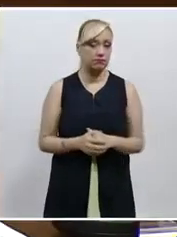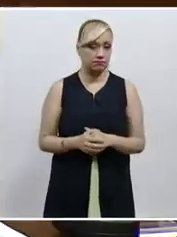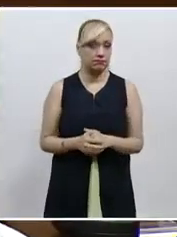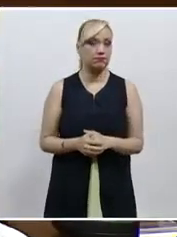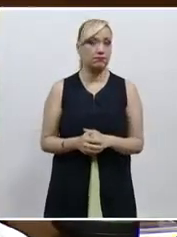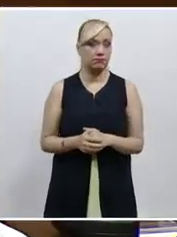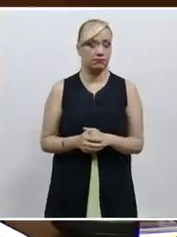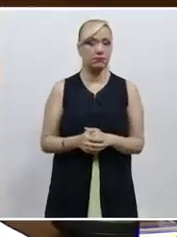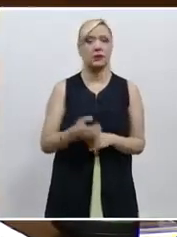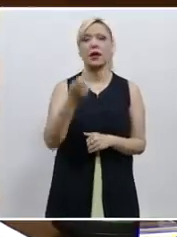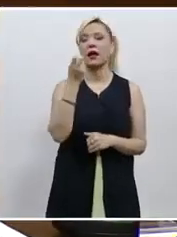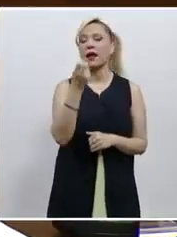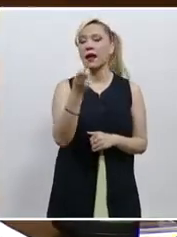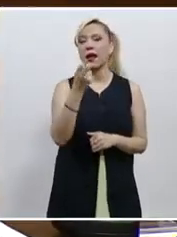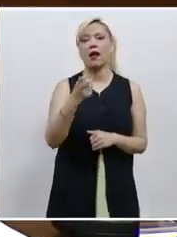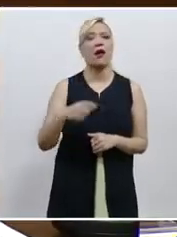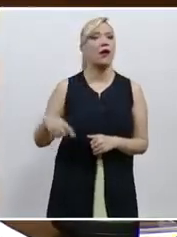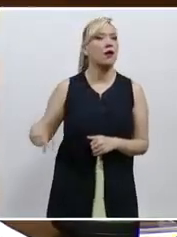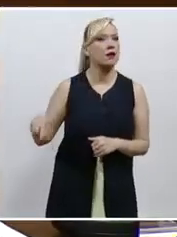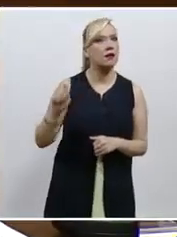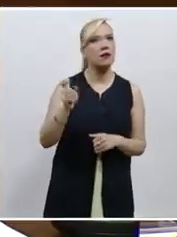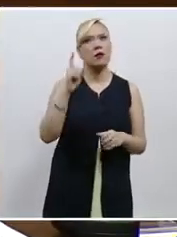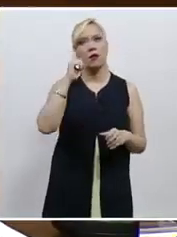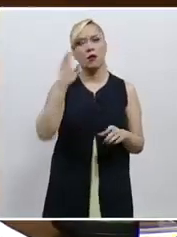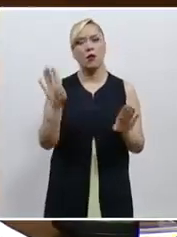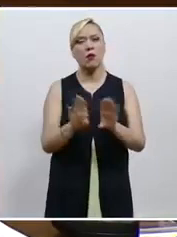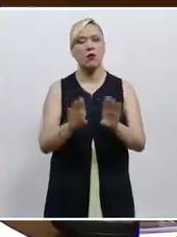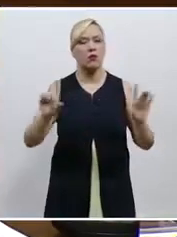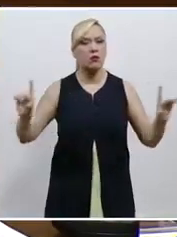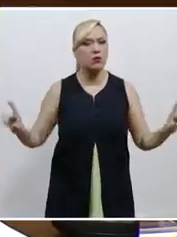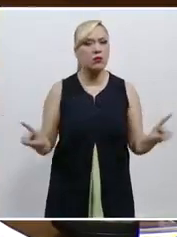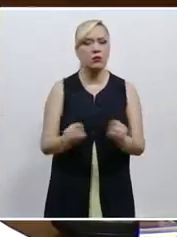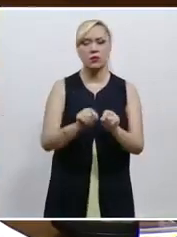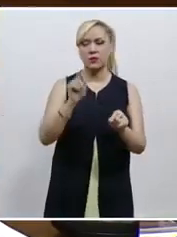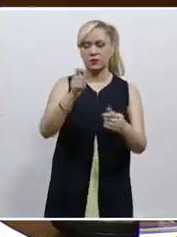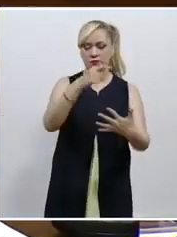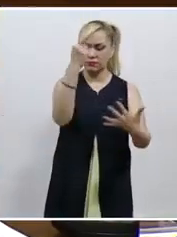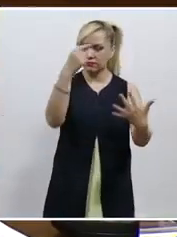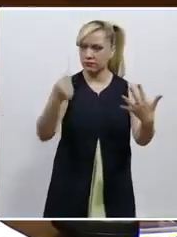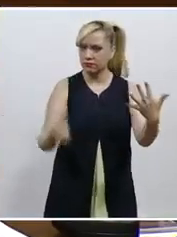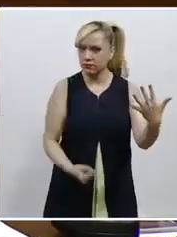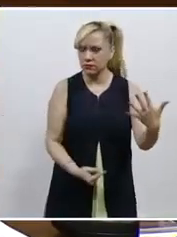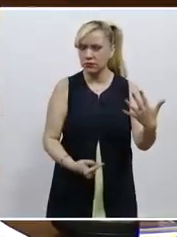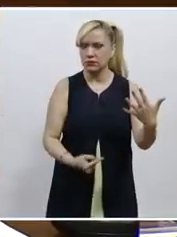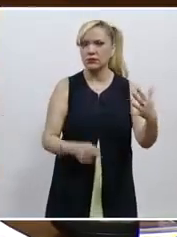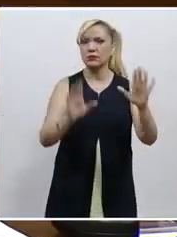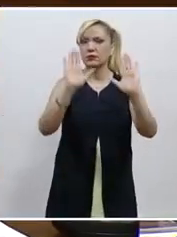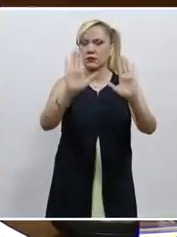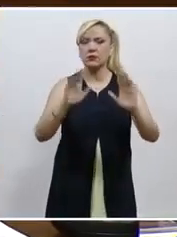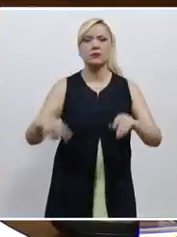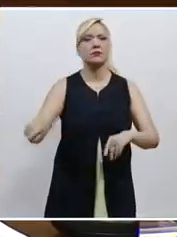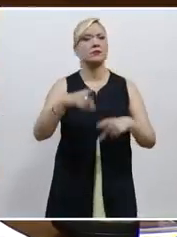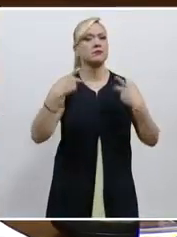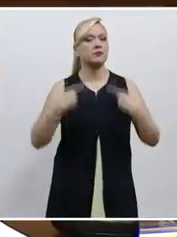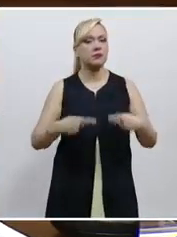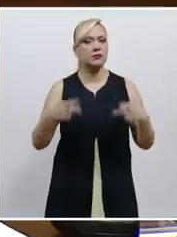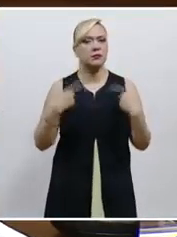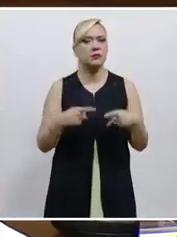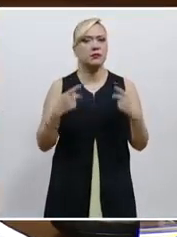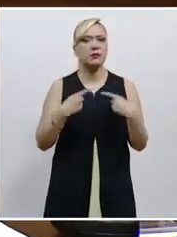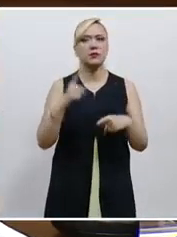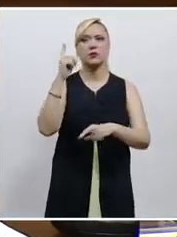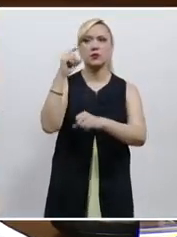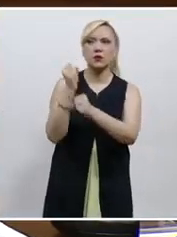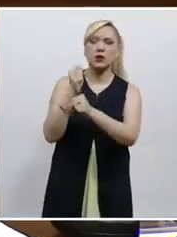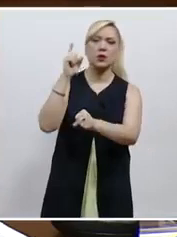En síntesis, no los voy a leer todos, pero en síntesis aquí estos preceptos establecen cómo el personal será evaluado